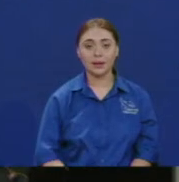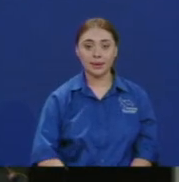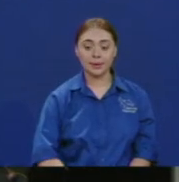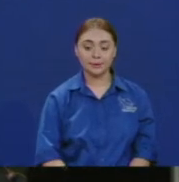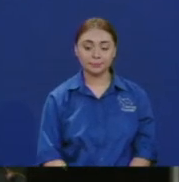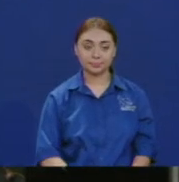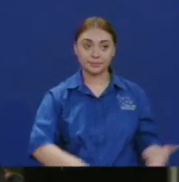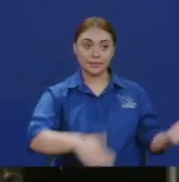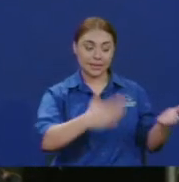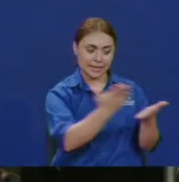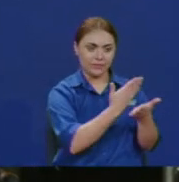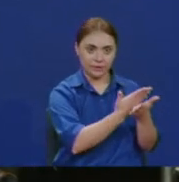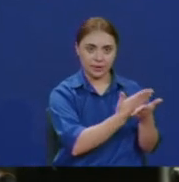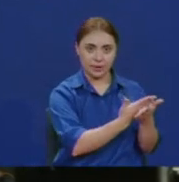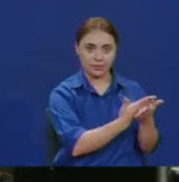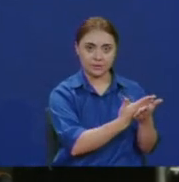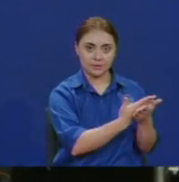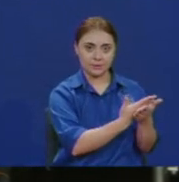nuevo corazón.